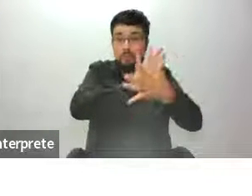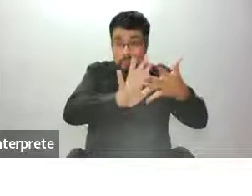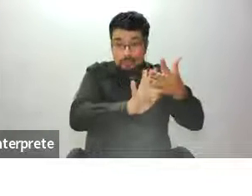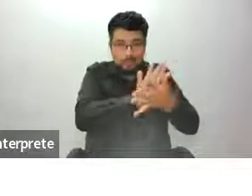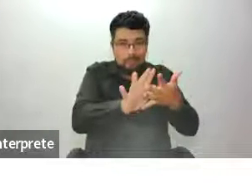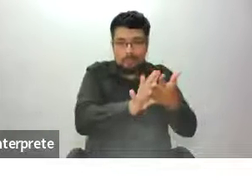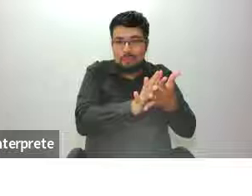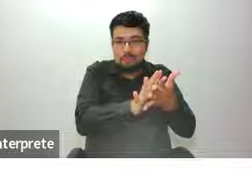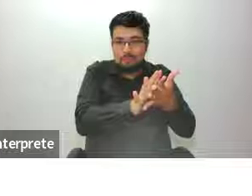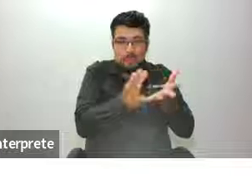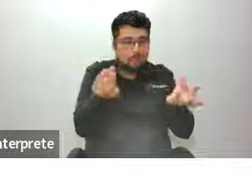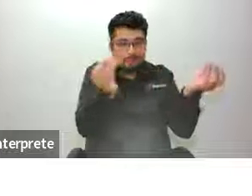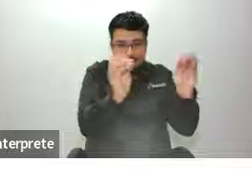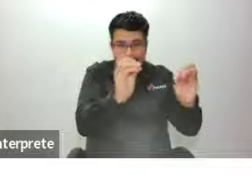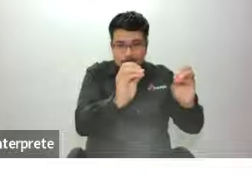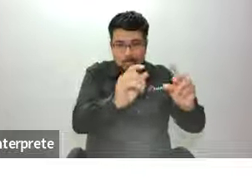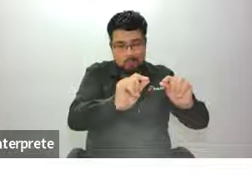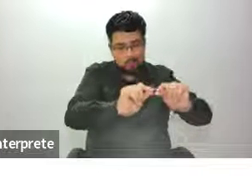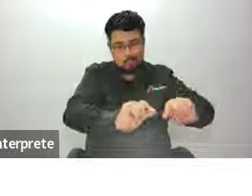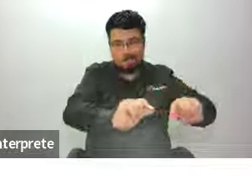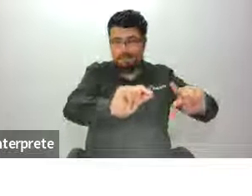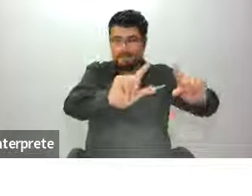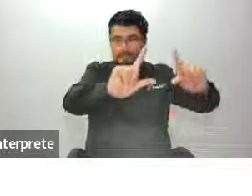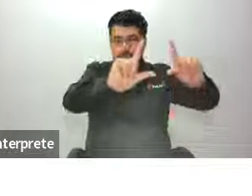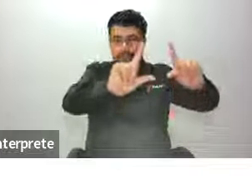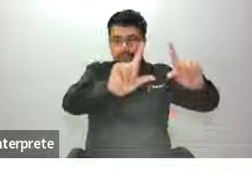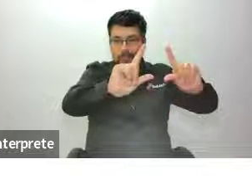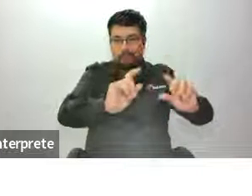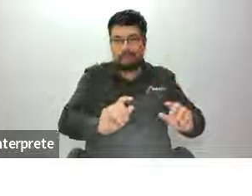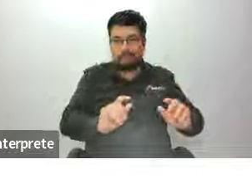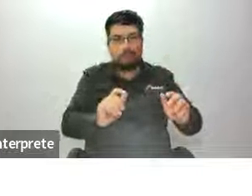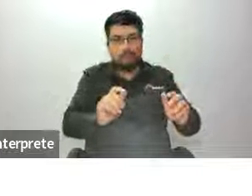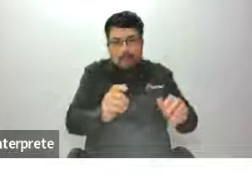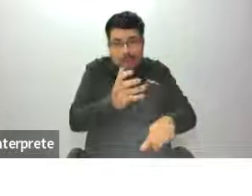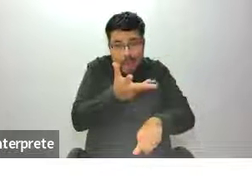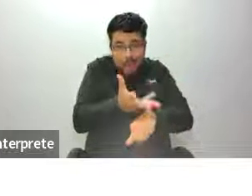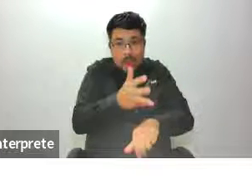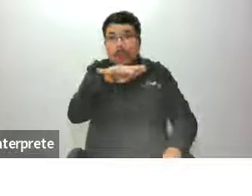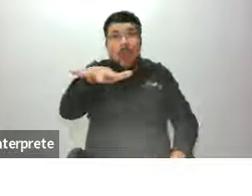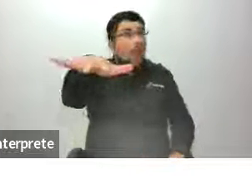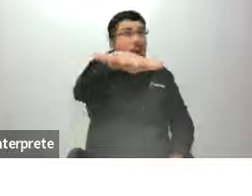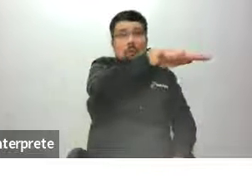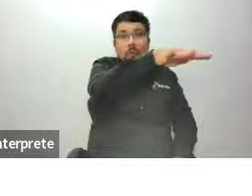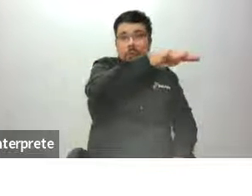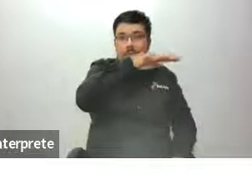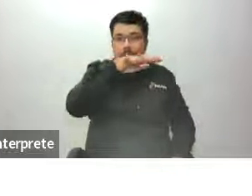eh, tener presentes en el entorno, ¿no?